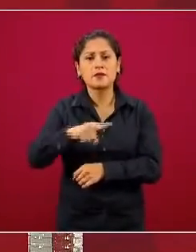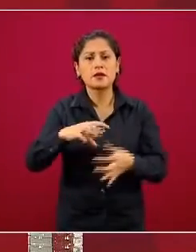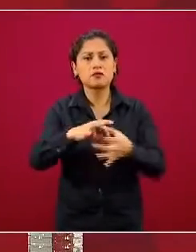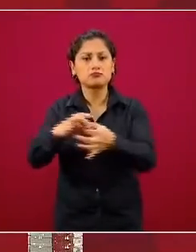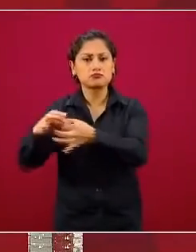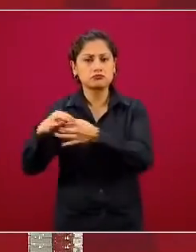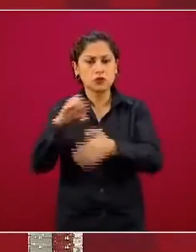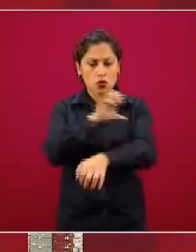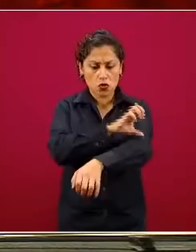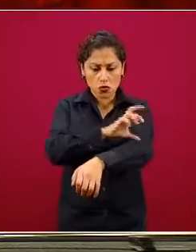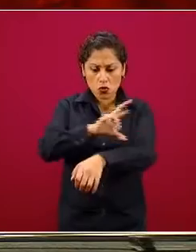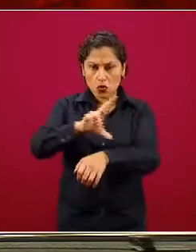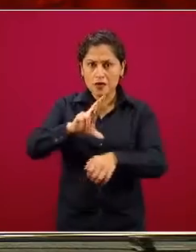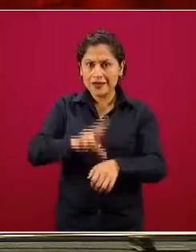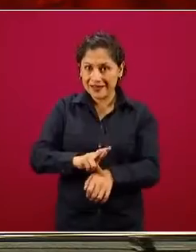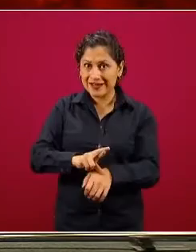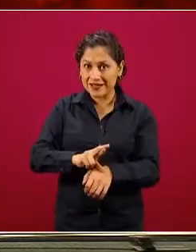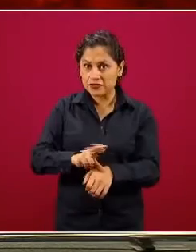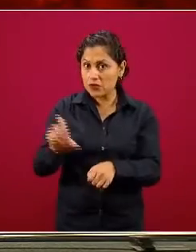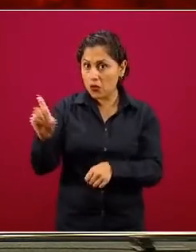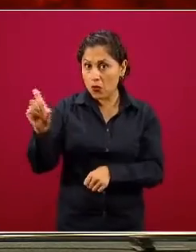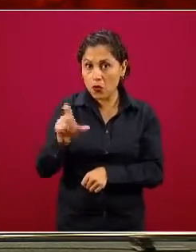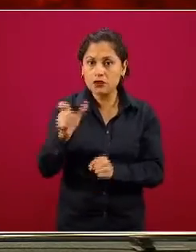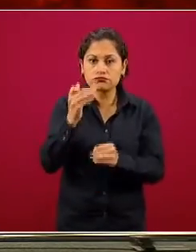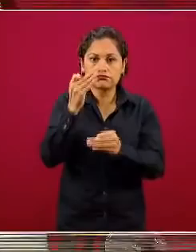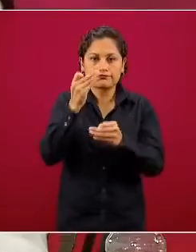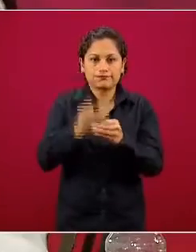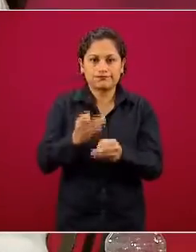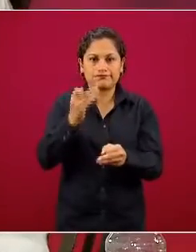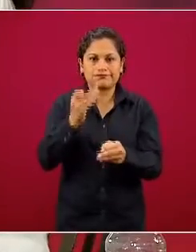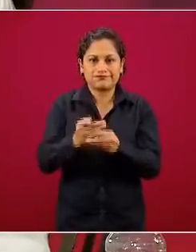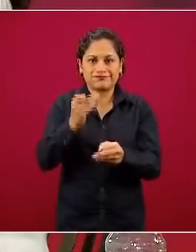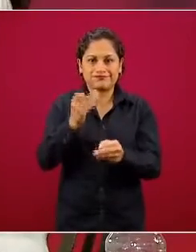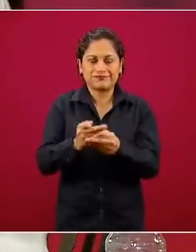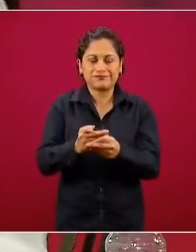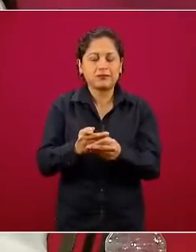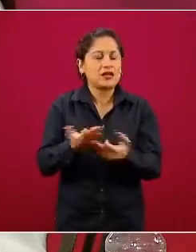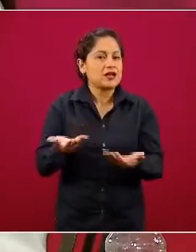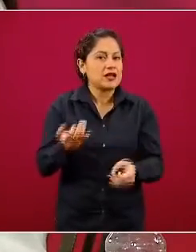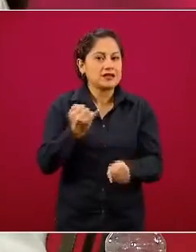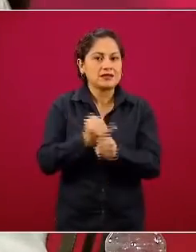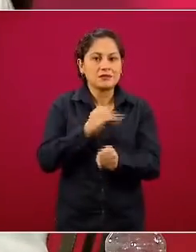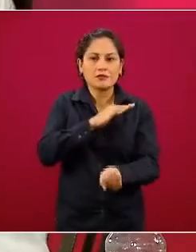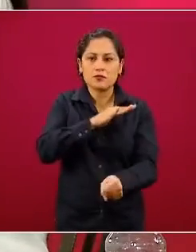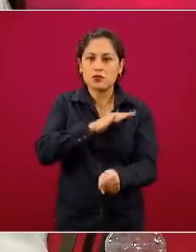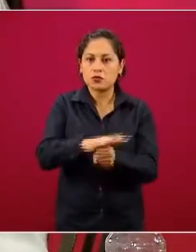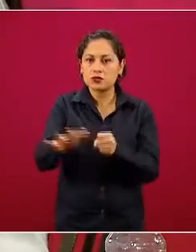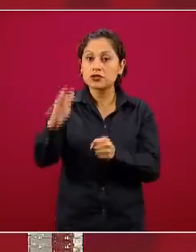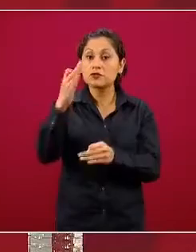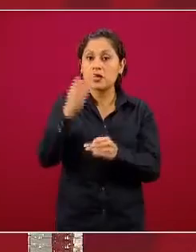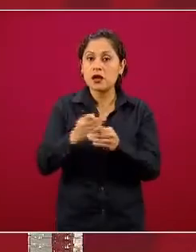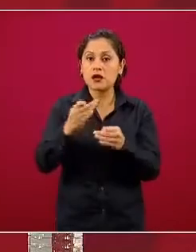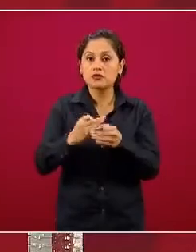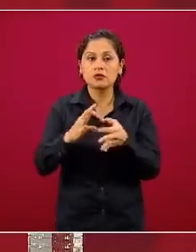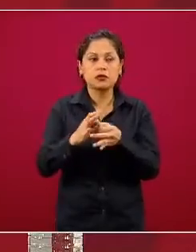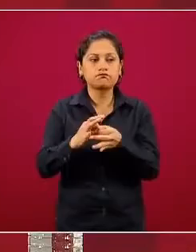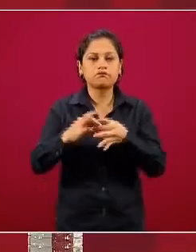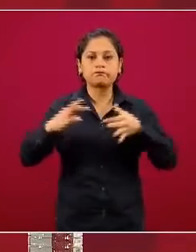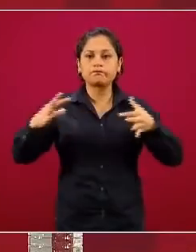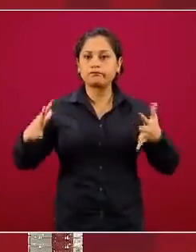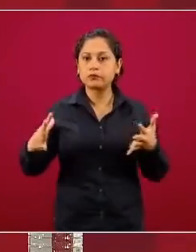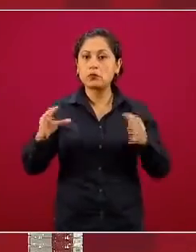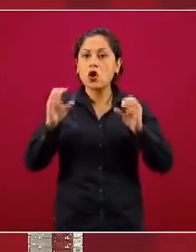es precisamente en este. No podemos darnos el lujo de ninguna manera de una descoordinación o de